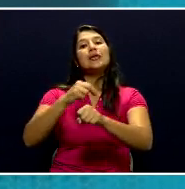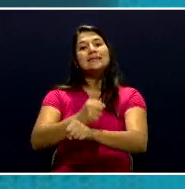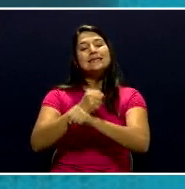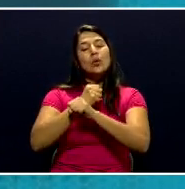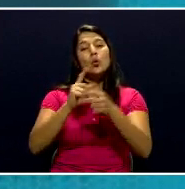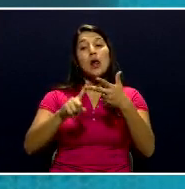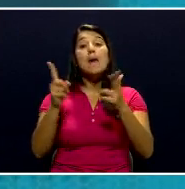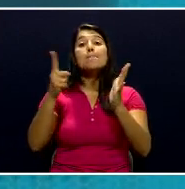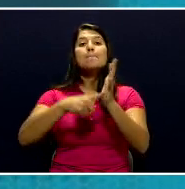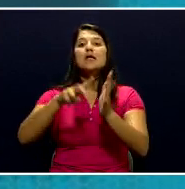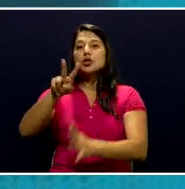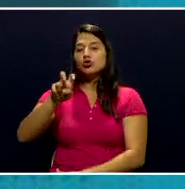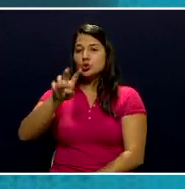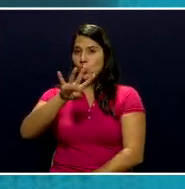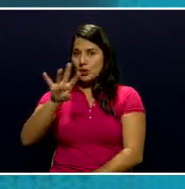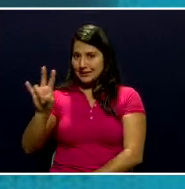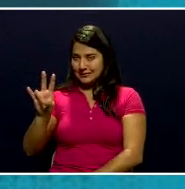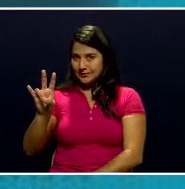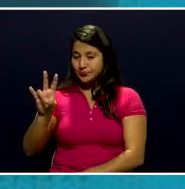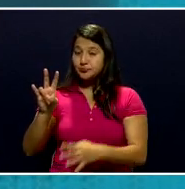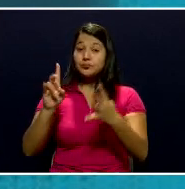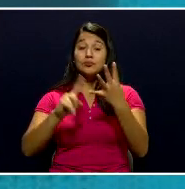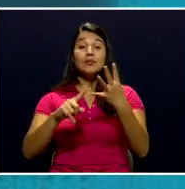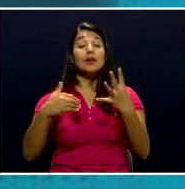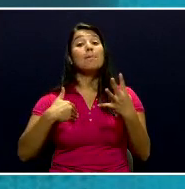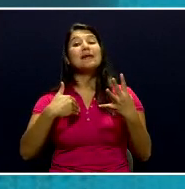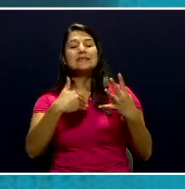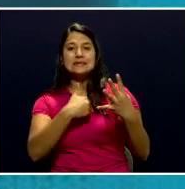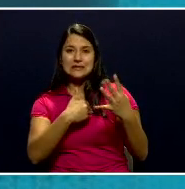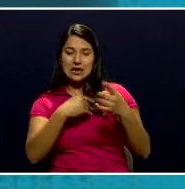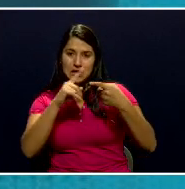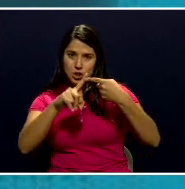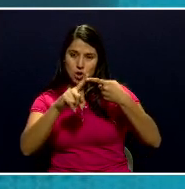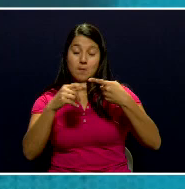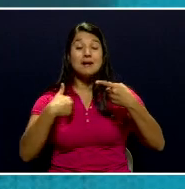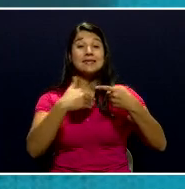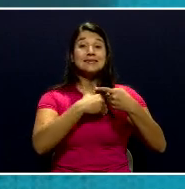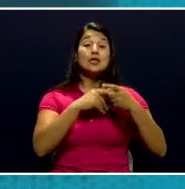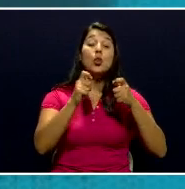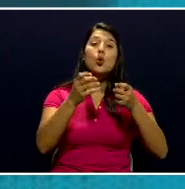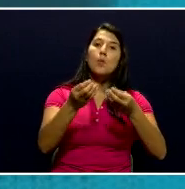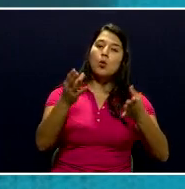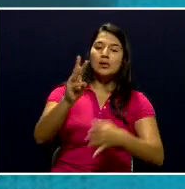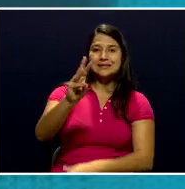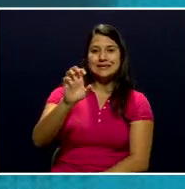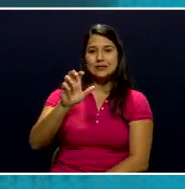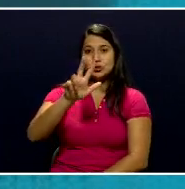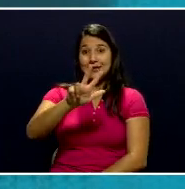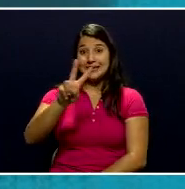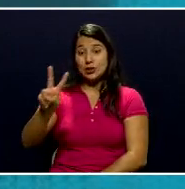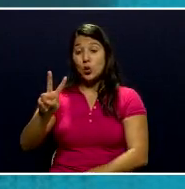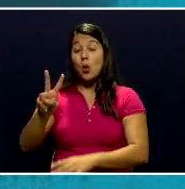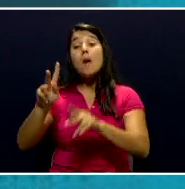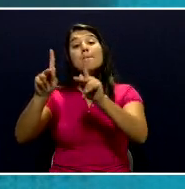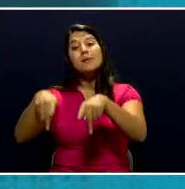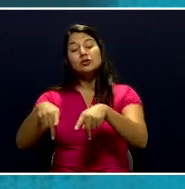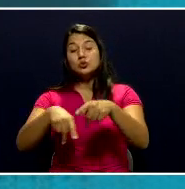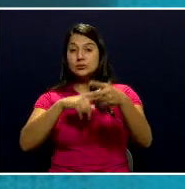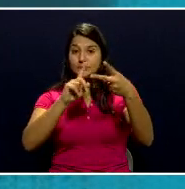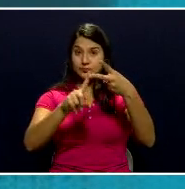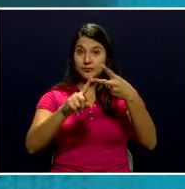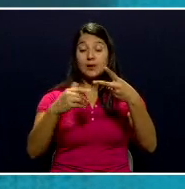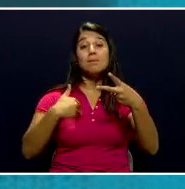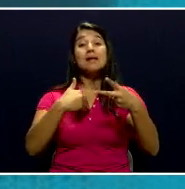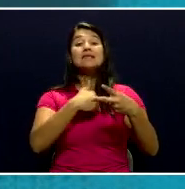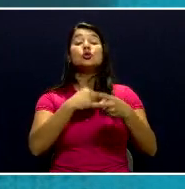con 1,247. En cuanto a ministerios, el de Educación Pública cuenta con 632 personas teletrabajando,